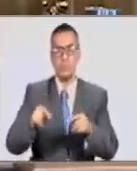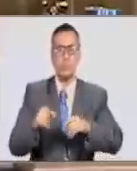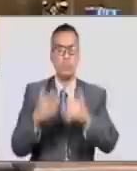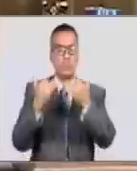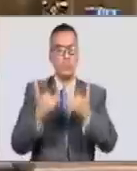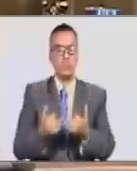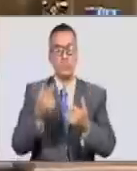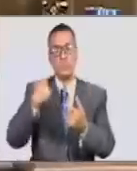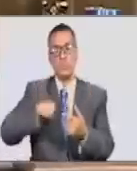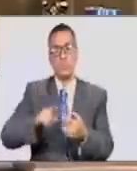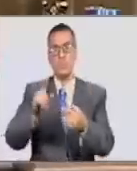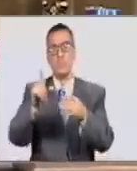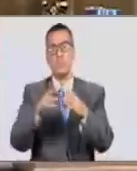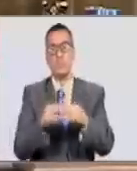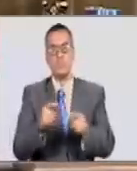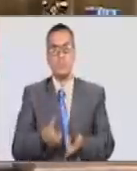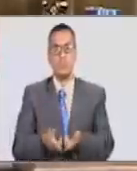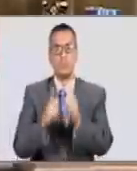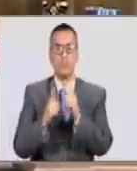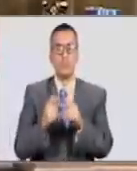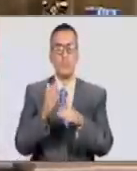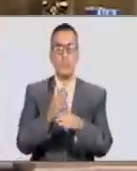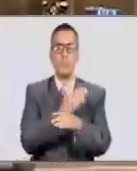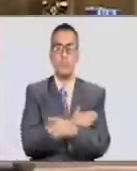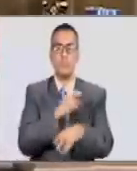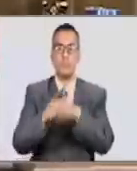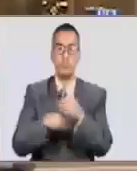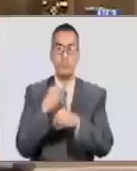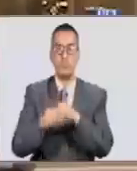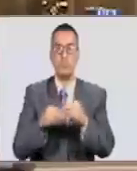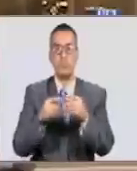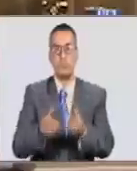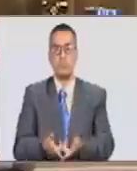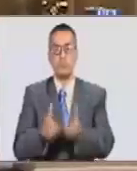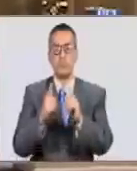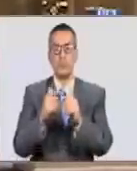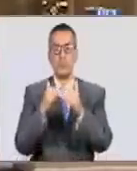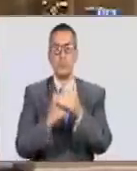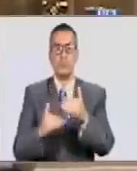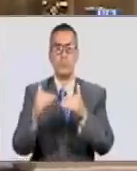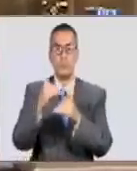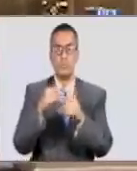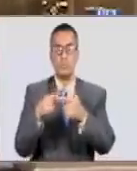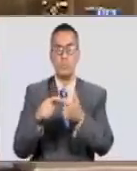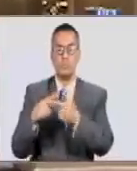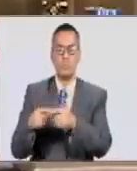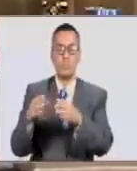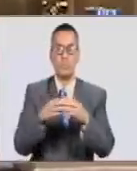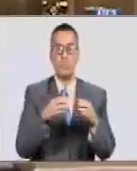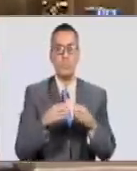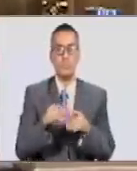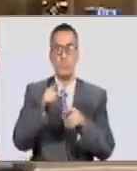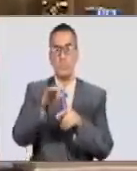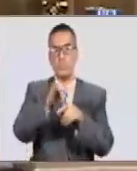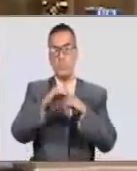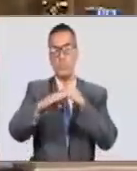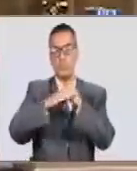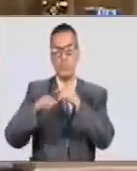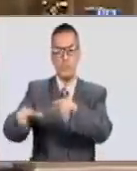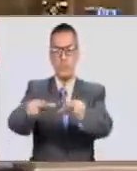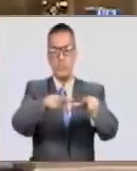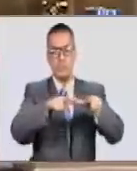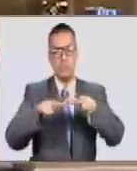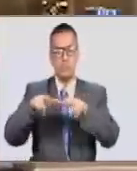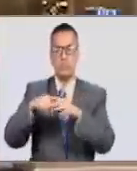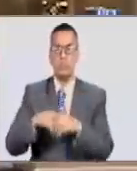que ya cuenten con licencia o autorización previa emitida por una autoridad de otra dependencia del mismo nivel territorial.